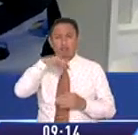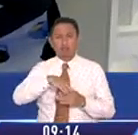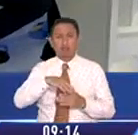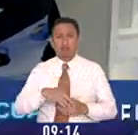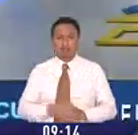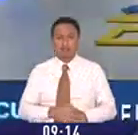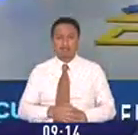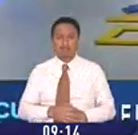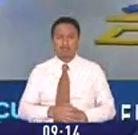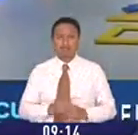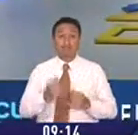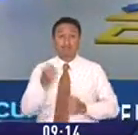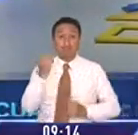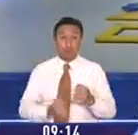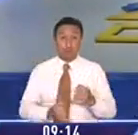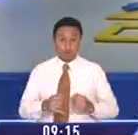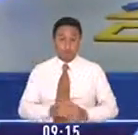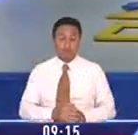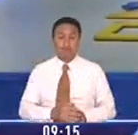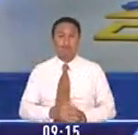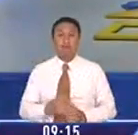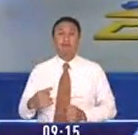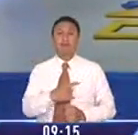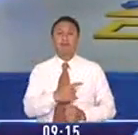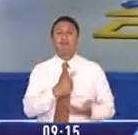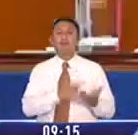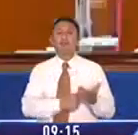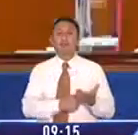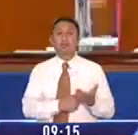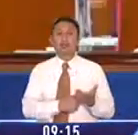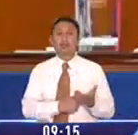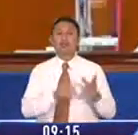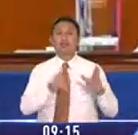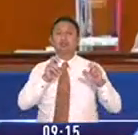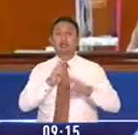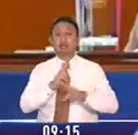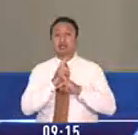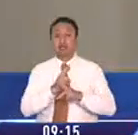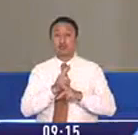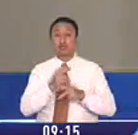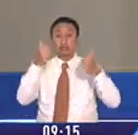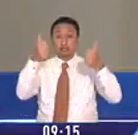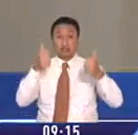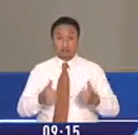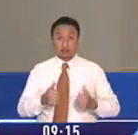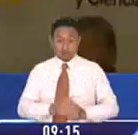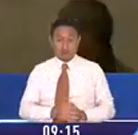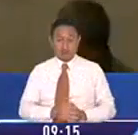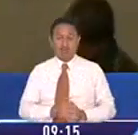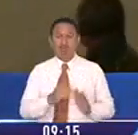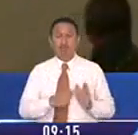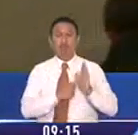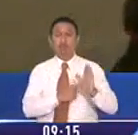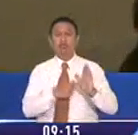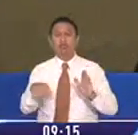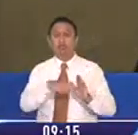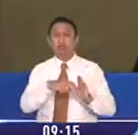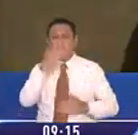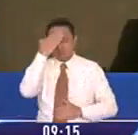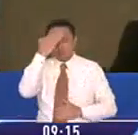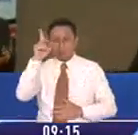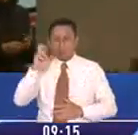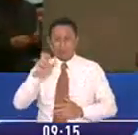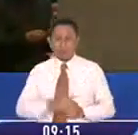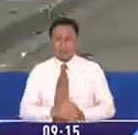Y finalmente, pero no menos importante, será determinante el contenido de las respuestas de los candidatos, que demuestren cuánto saben de un tema